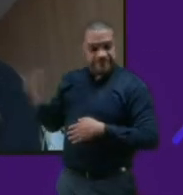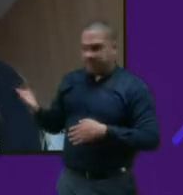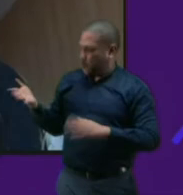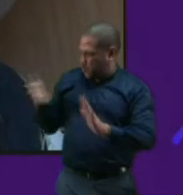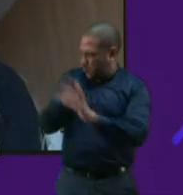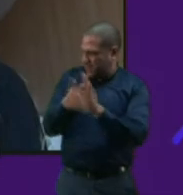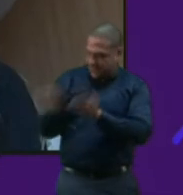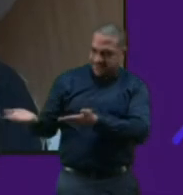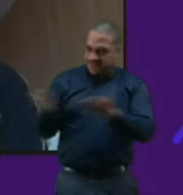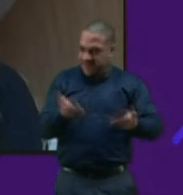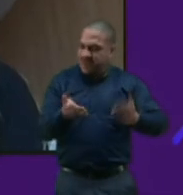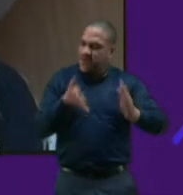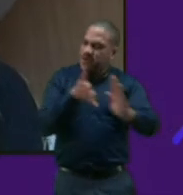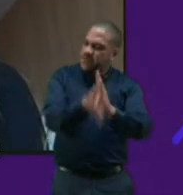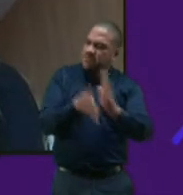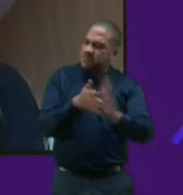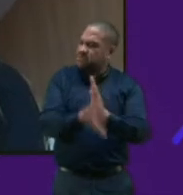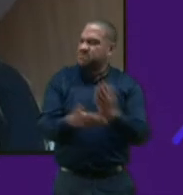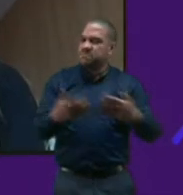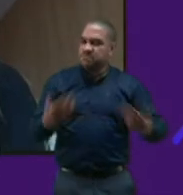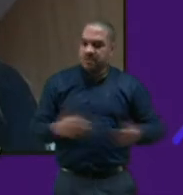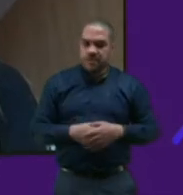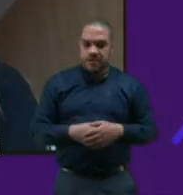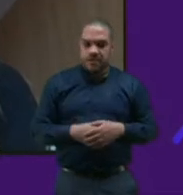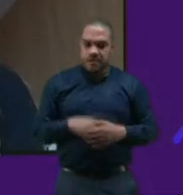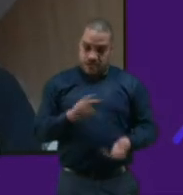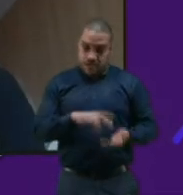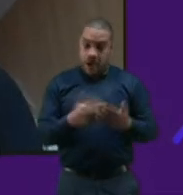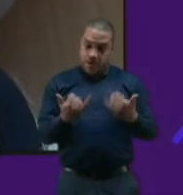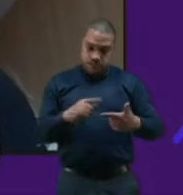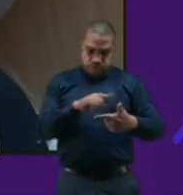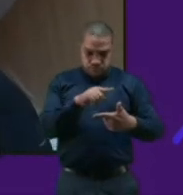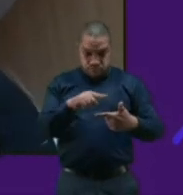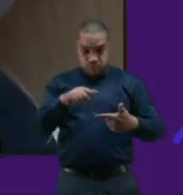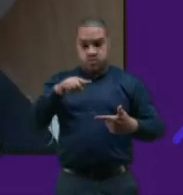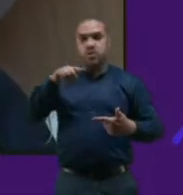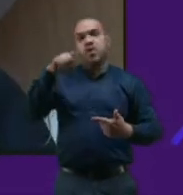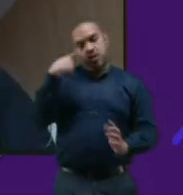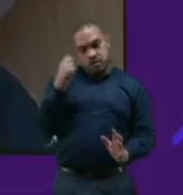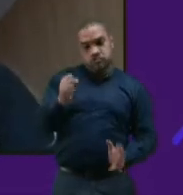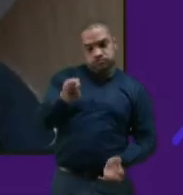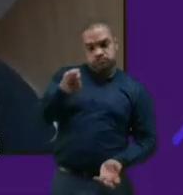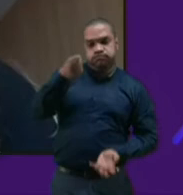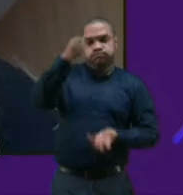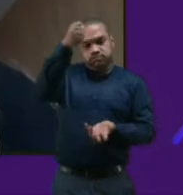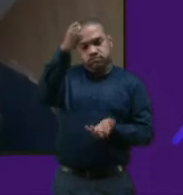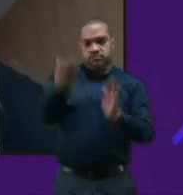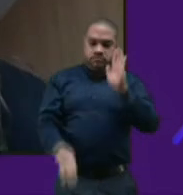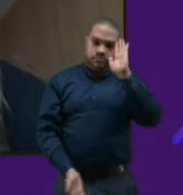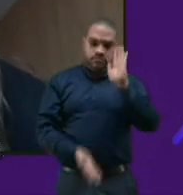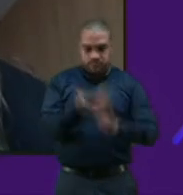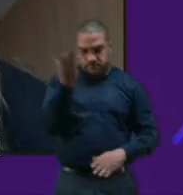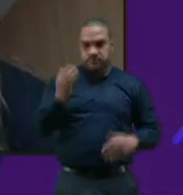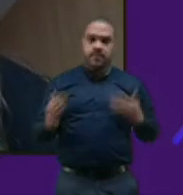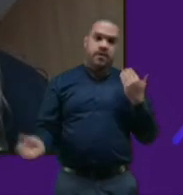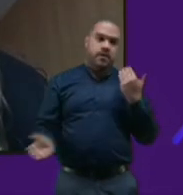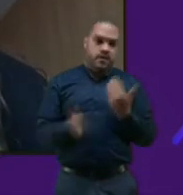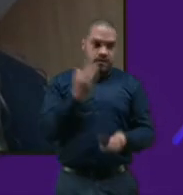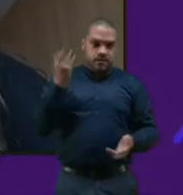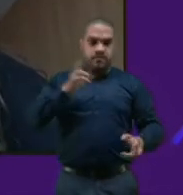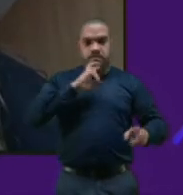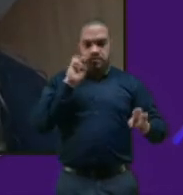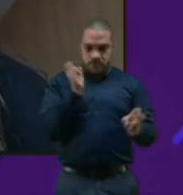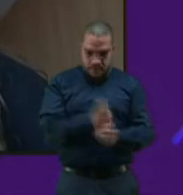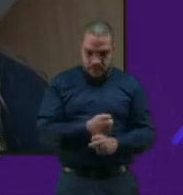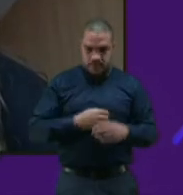historia que has tenido de levantar capital. ¿Cómo fue? ¿Qué sentiste? ¿Si te pareció fácil? ¿Si te pareció difícil? ¿Si sentiste